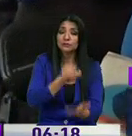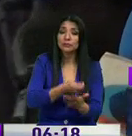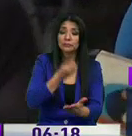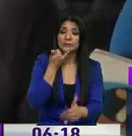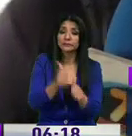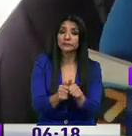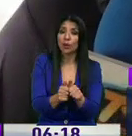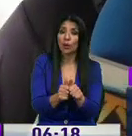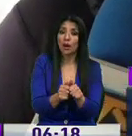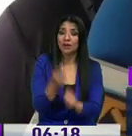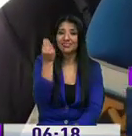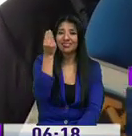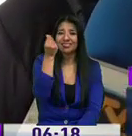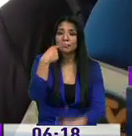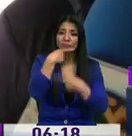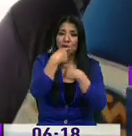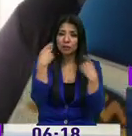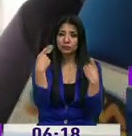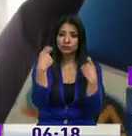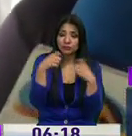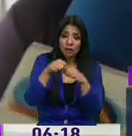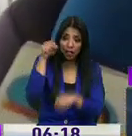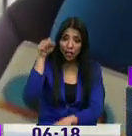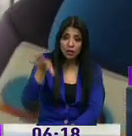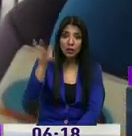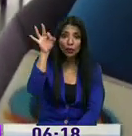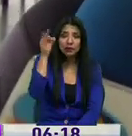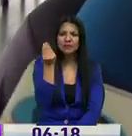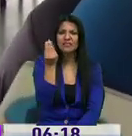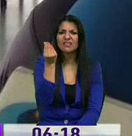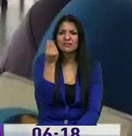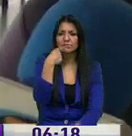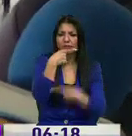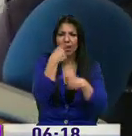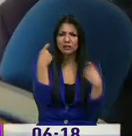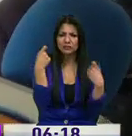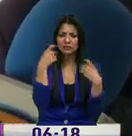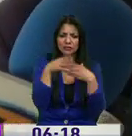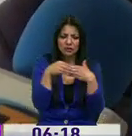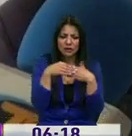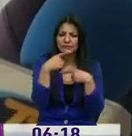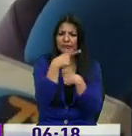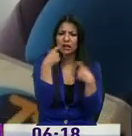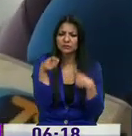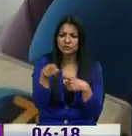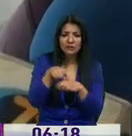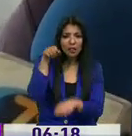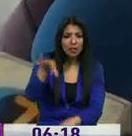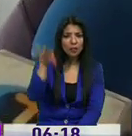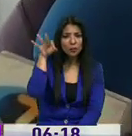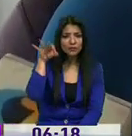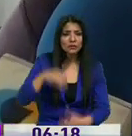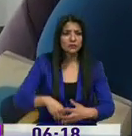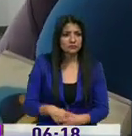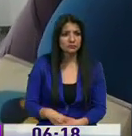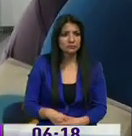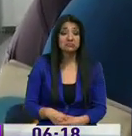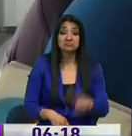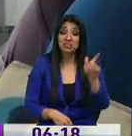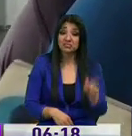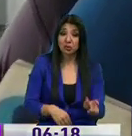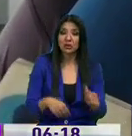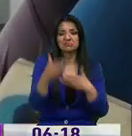poder les encontró perfectamente falso hay una víctima denunciante que restaurada